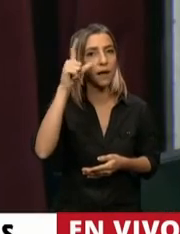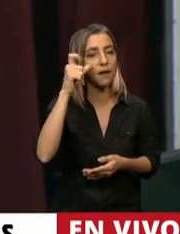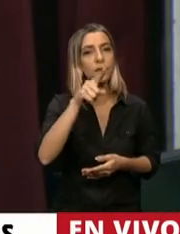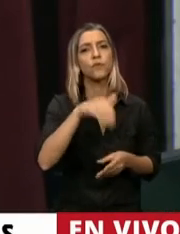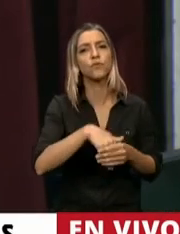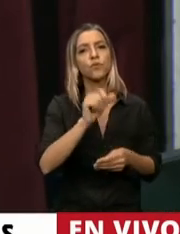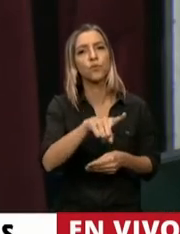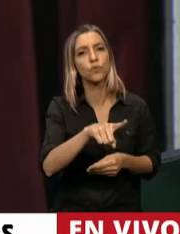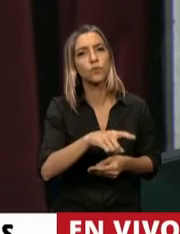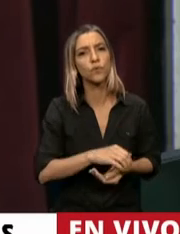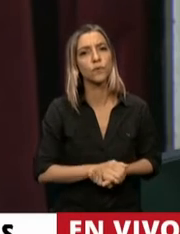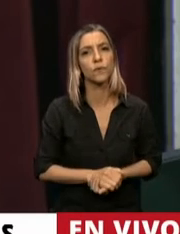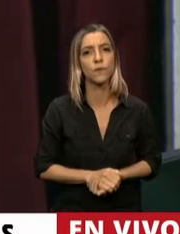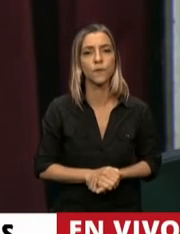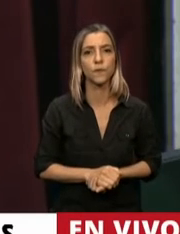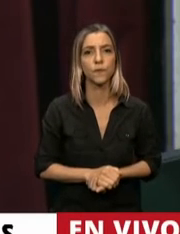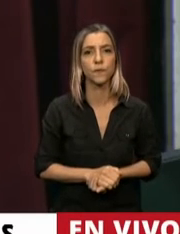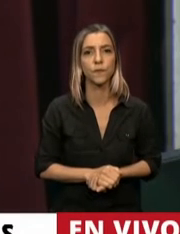sentido de su voto